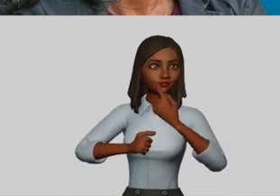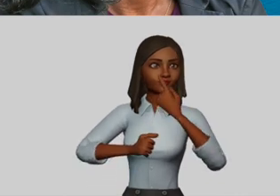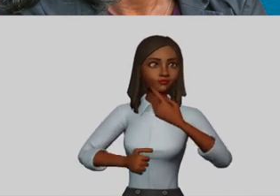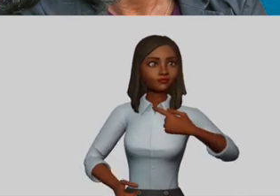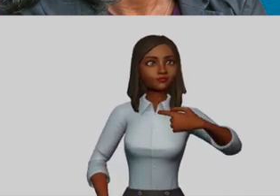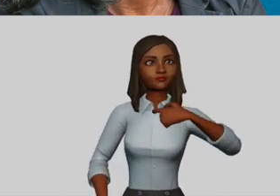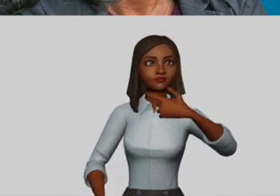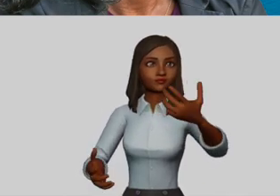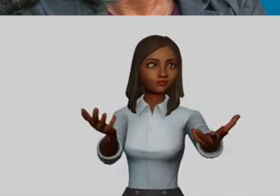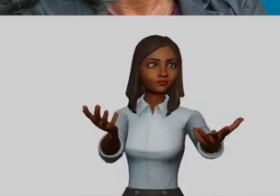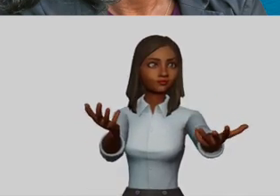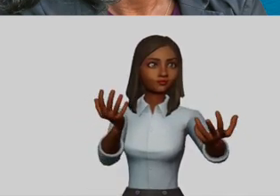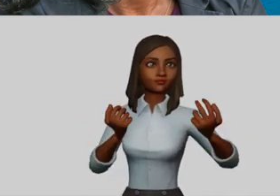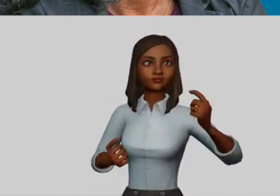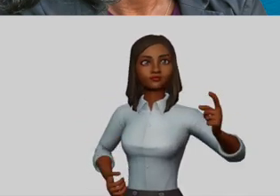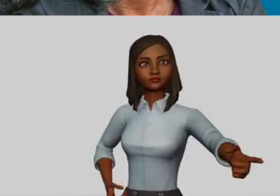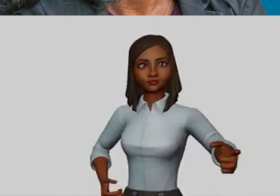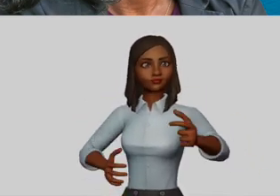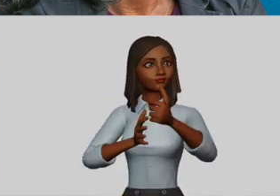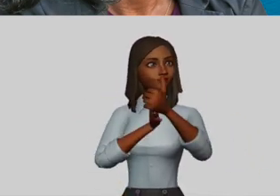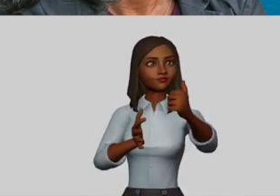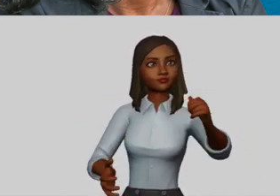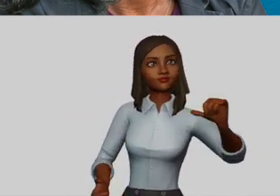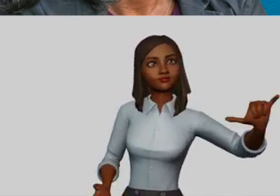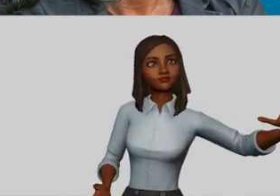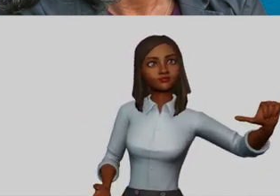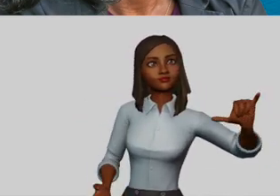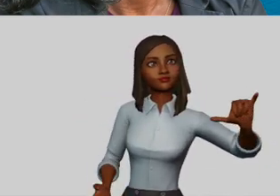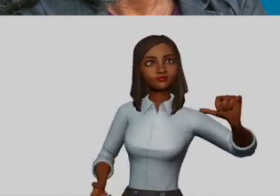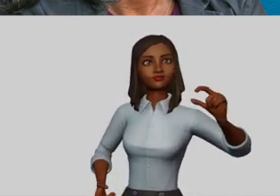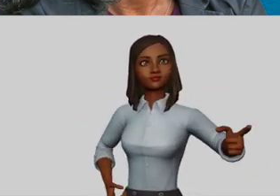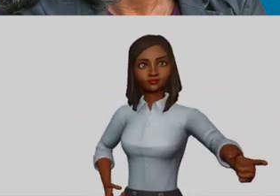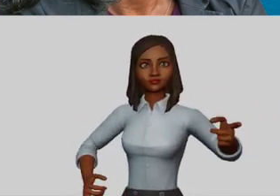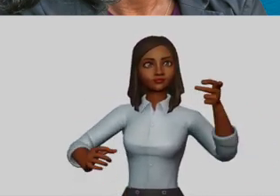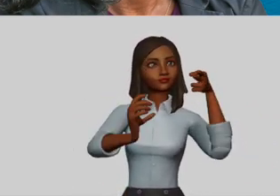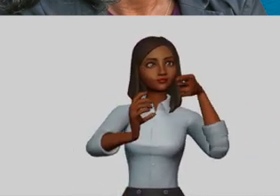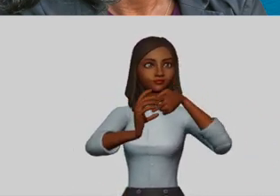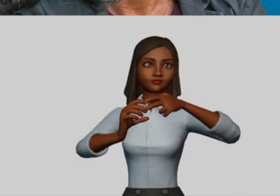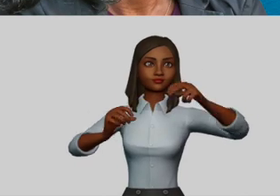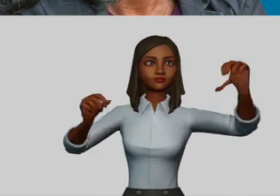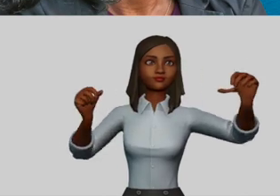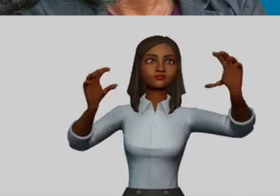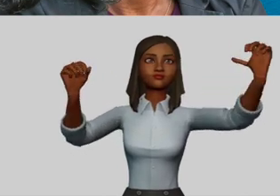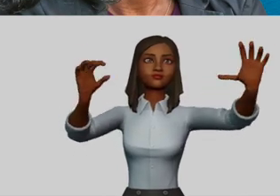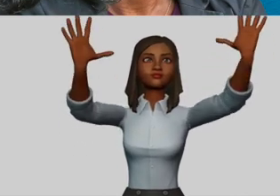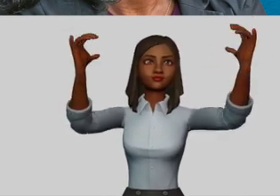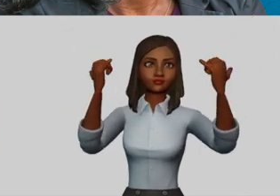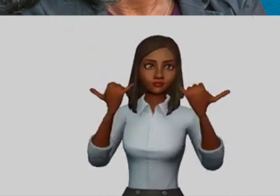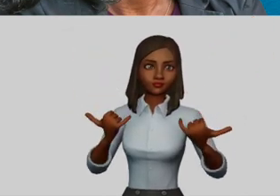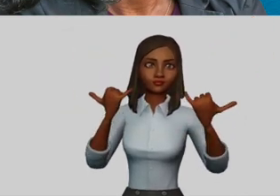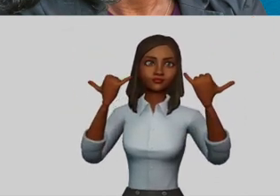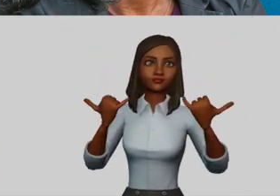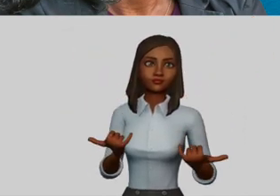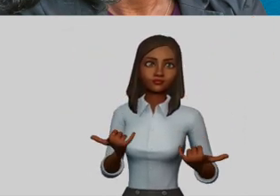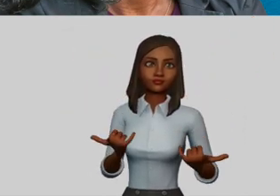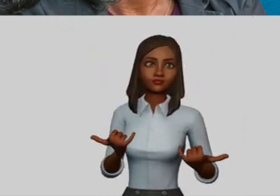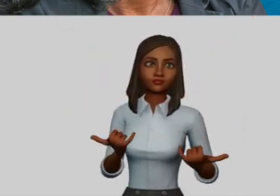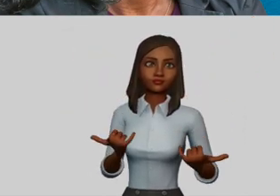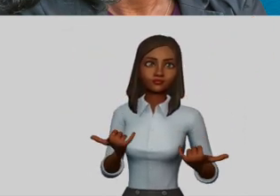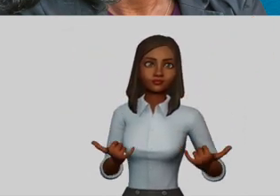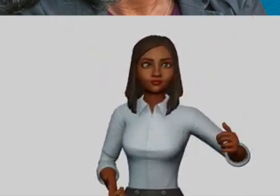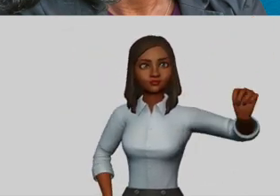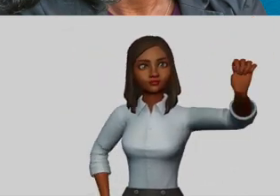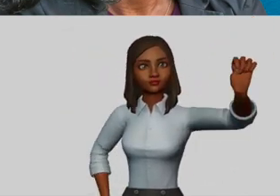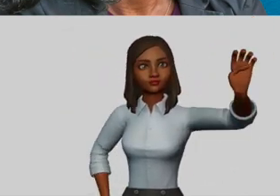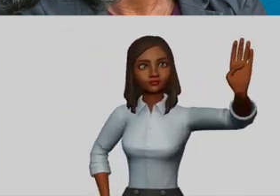dices y me las sé casi todas. Y recibí muchos no, pero después recibí un sí de la fundación de